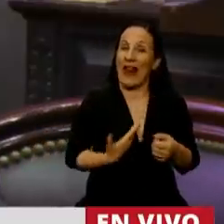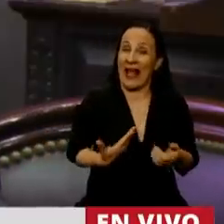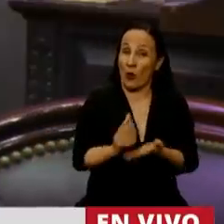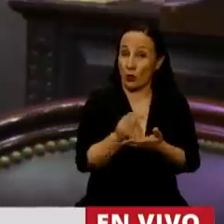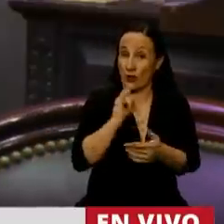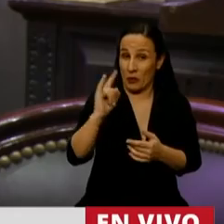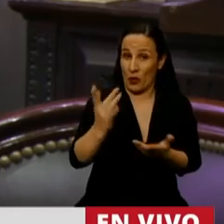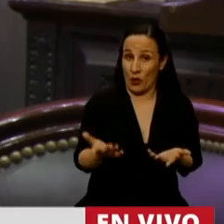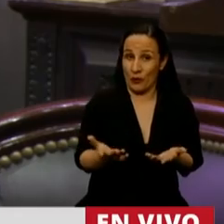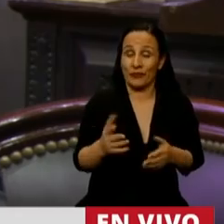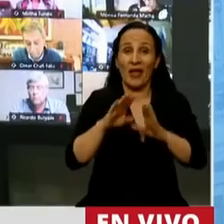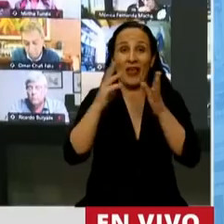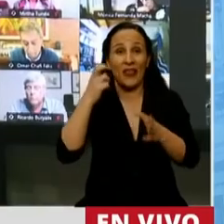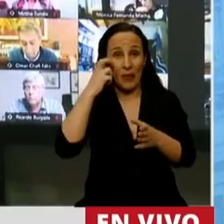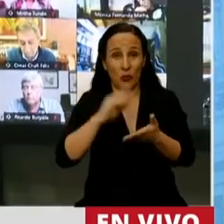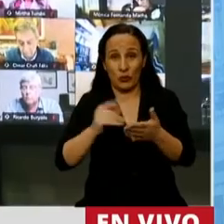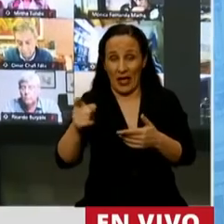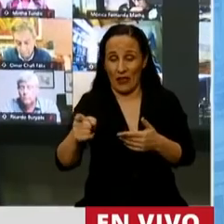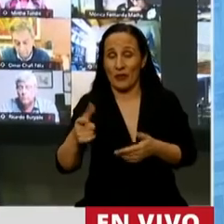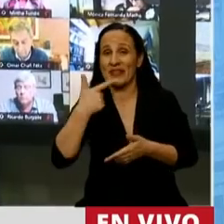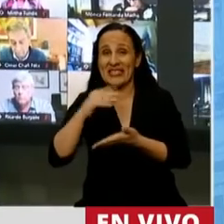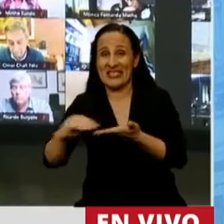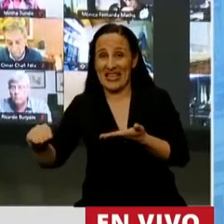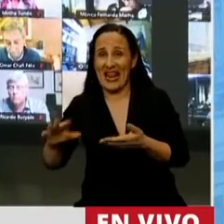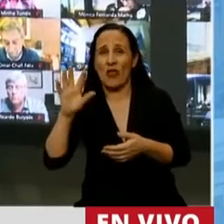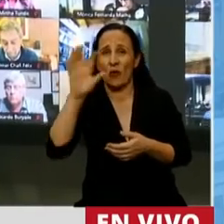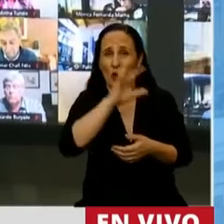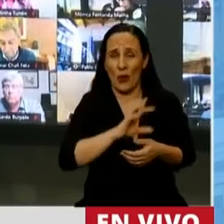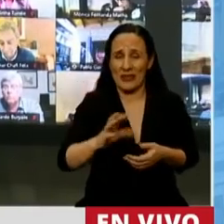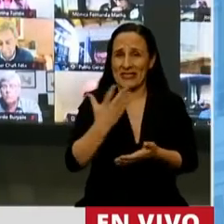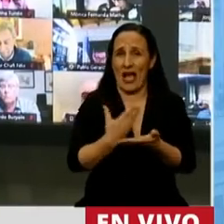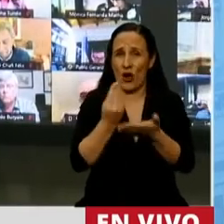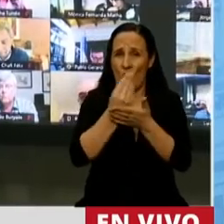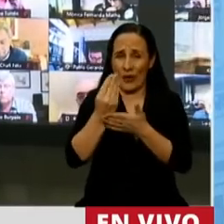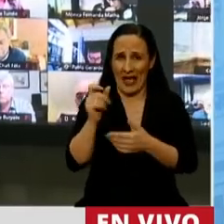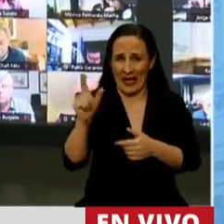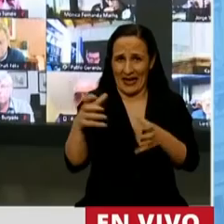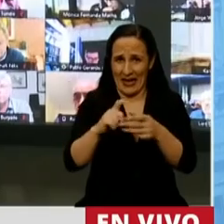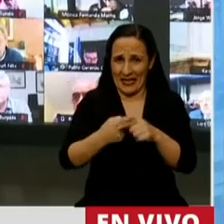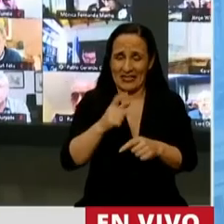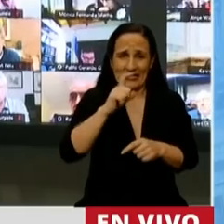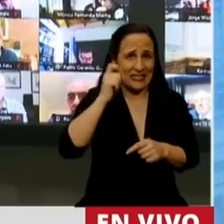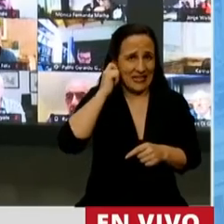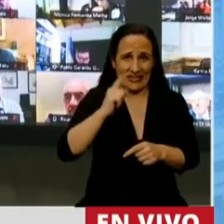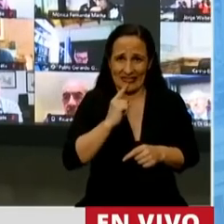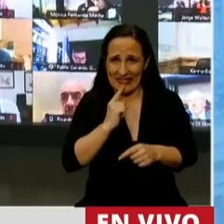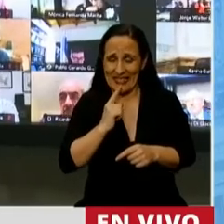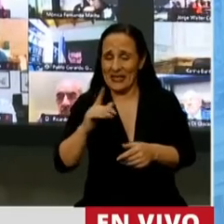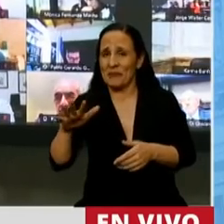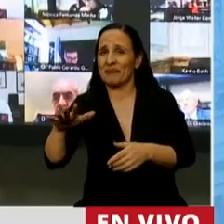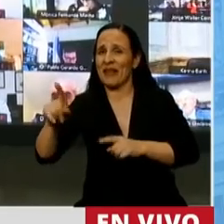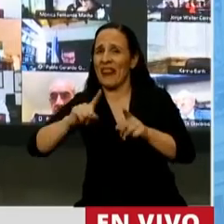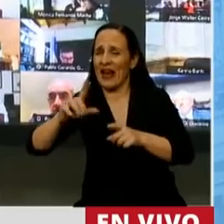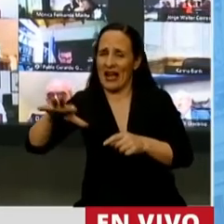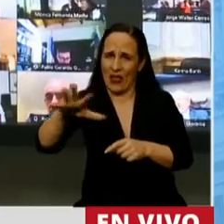la cámara de diputados el senado casi todas las provincias casi todos los medios la cgt los punteros barriales de